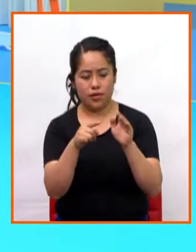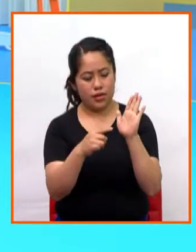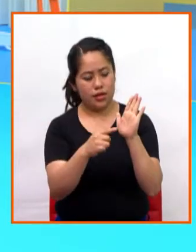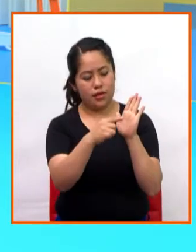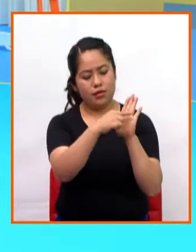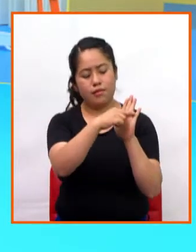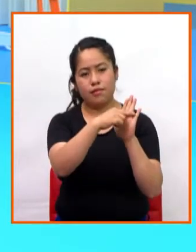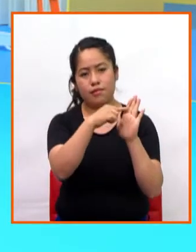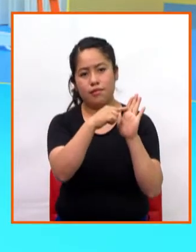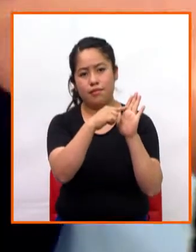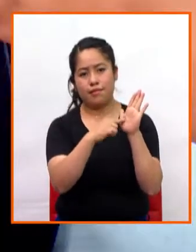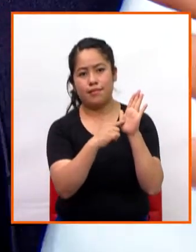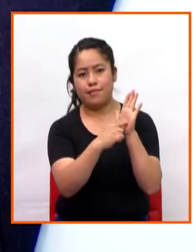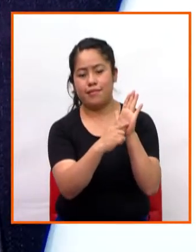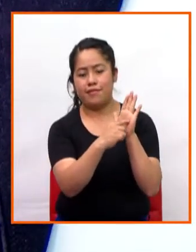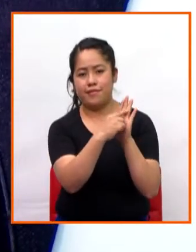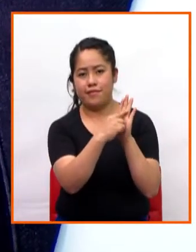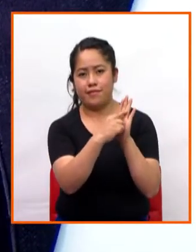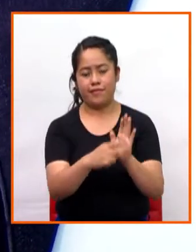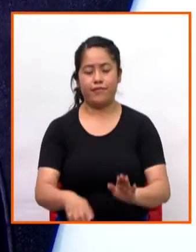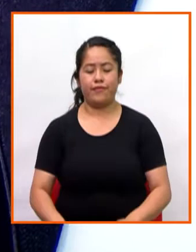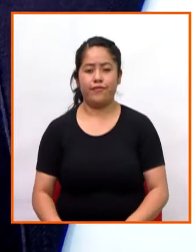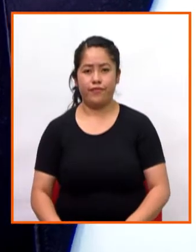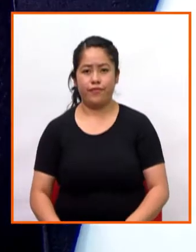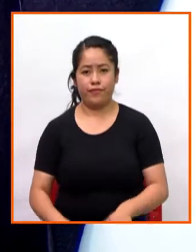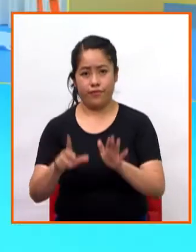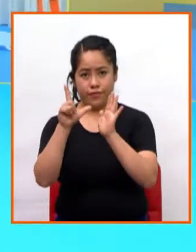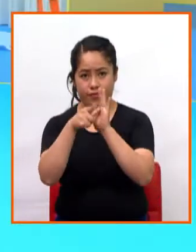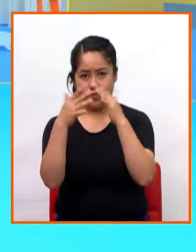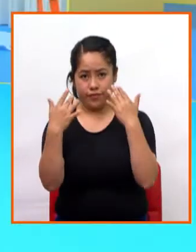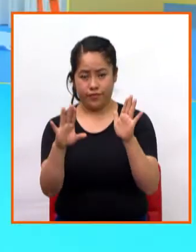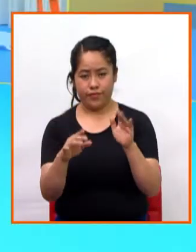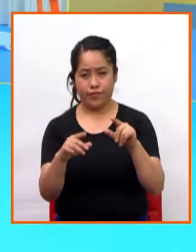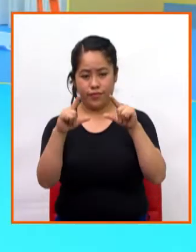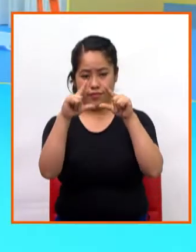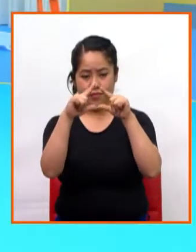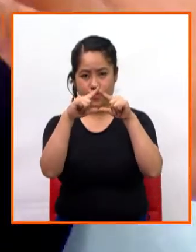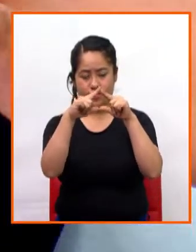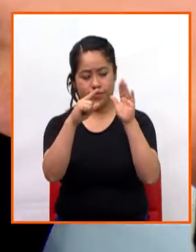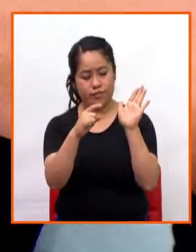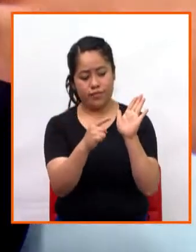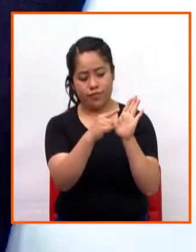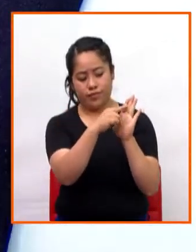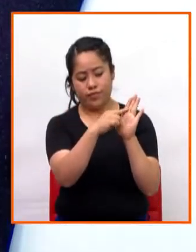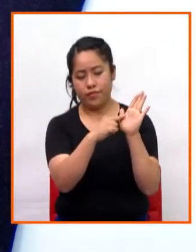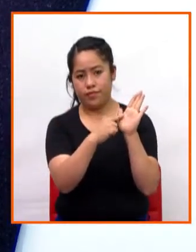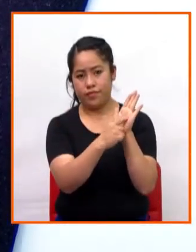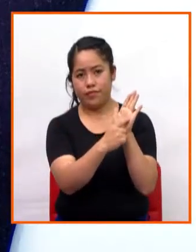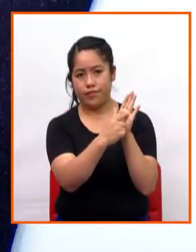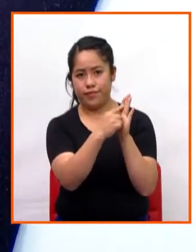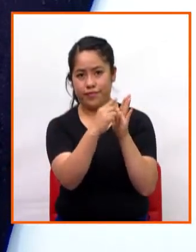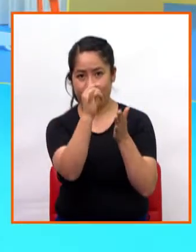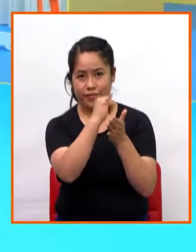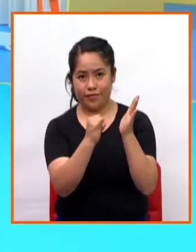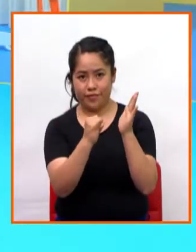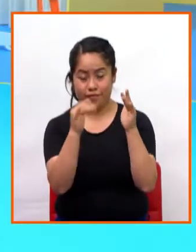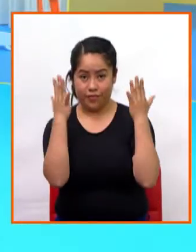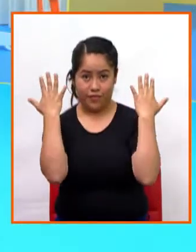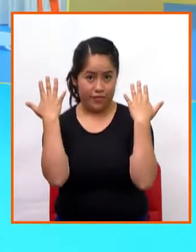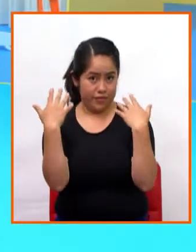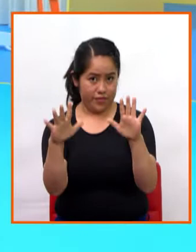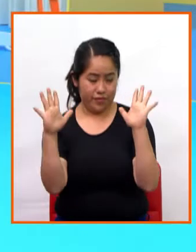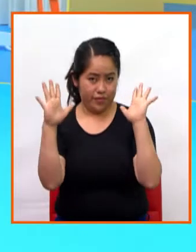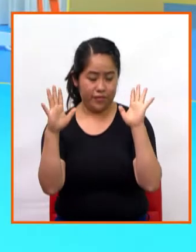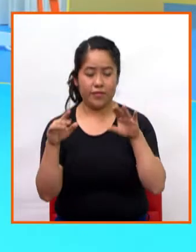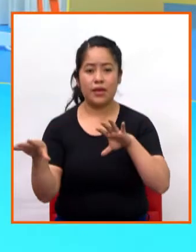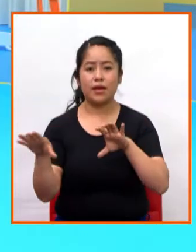procedemos a dibujarla también. Y posteriormente un triángulo. Una vez que ya hemos dibujado estas